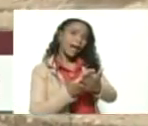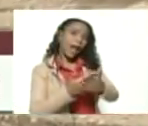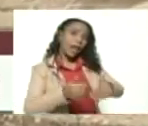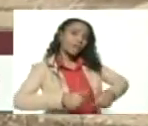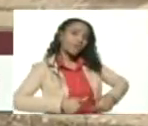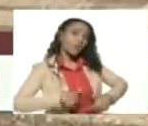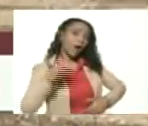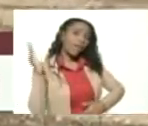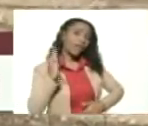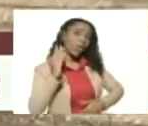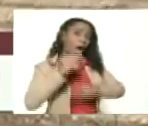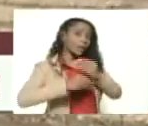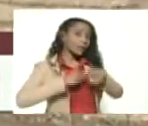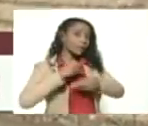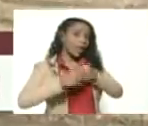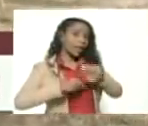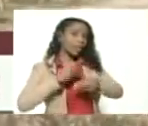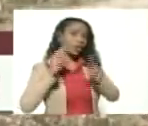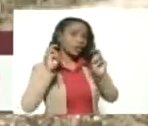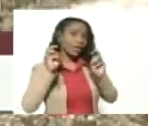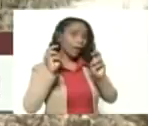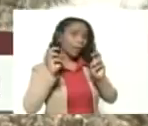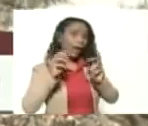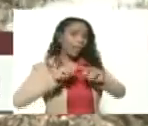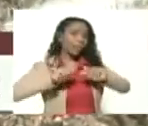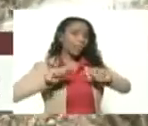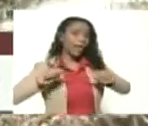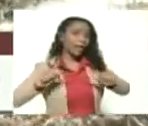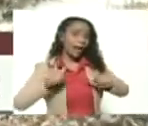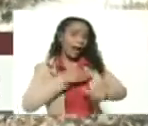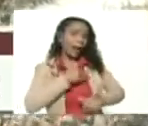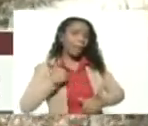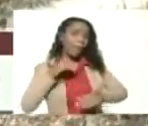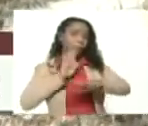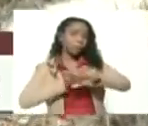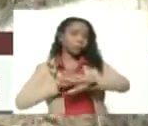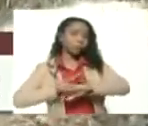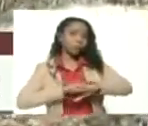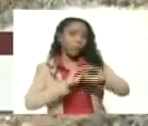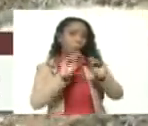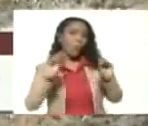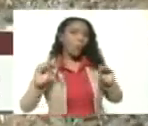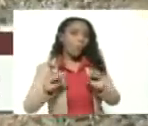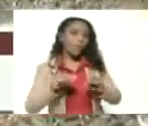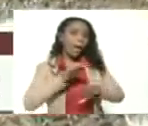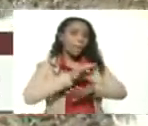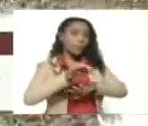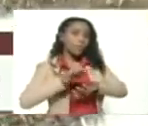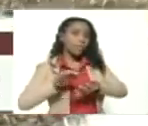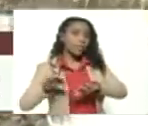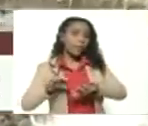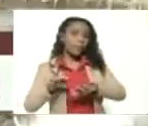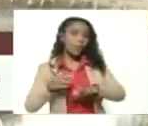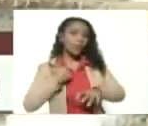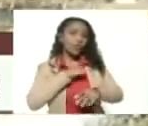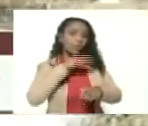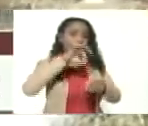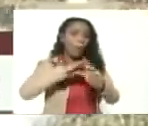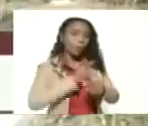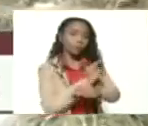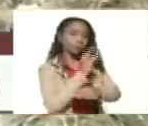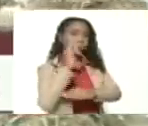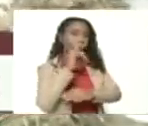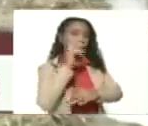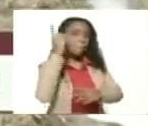esfuerzo que usted ha venido para seguir nosotros sembrando la tierra. Presidente, queremos informar que desde el municipio de Julián Mellado hemos sembrado más de